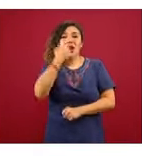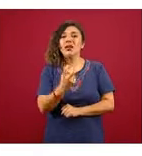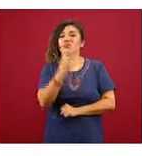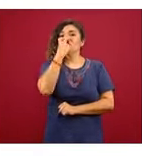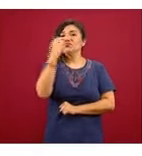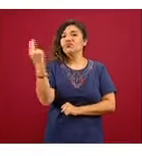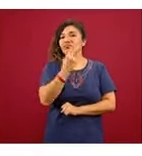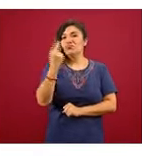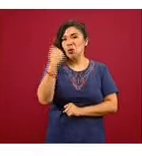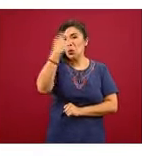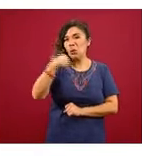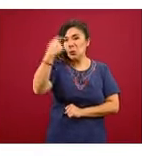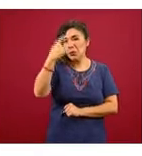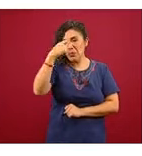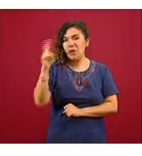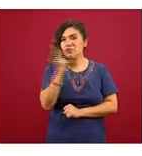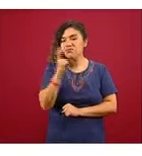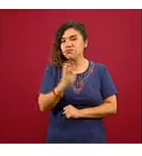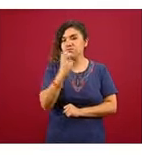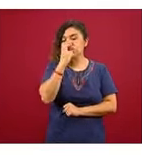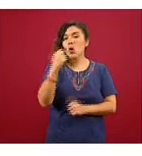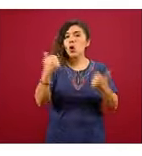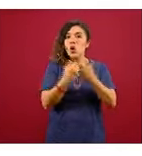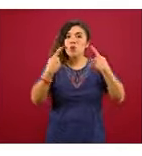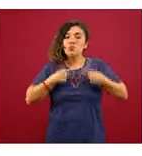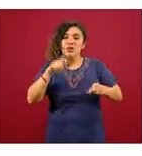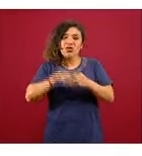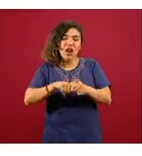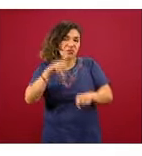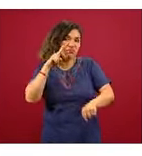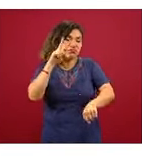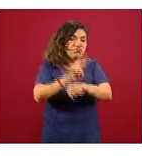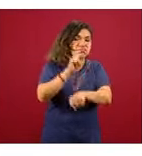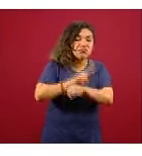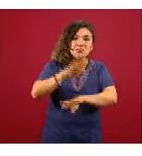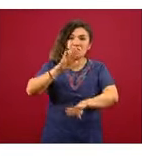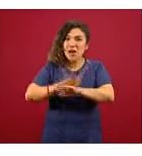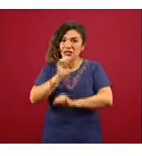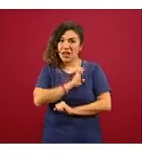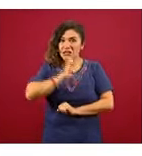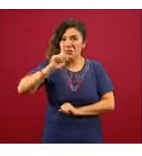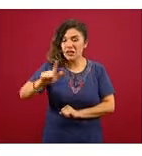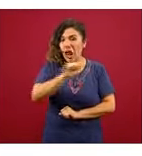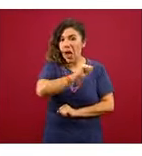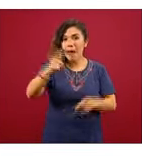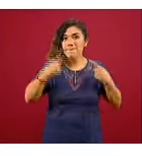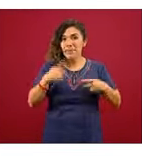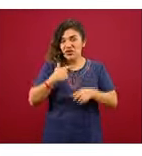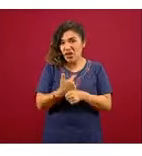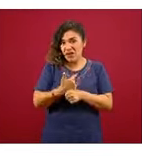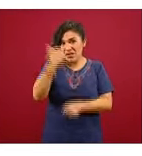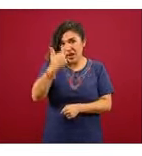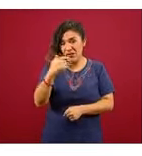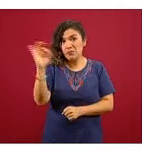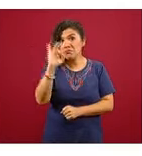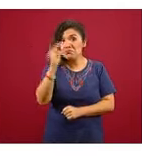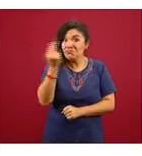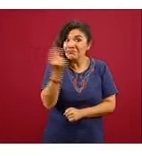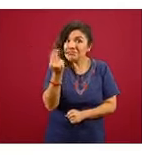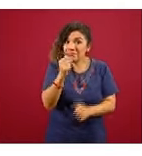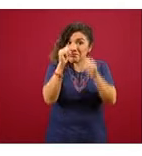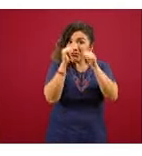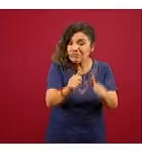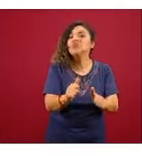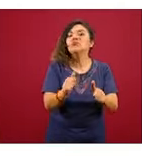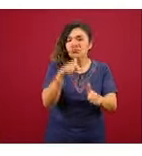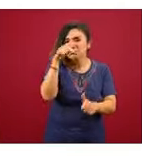aquellas que tienen un ventilador y personal especializado en el uso de este y de la atención de pacientes críticos para cuando así se requieren.